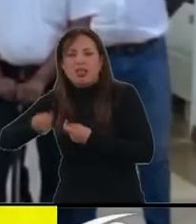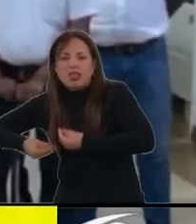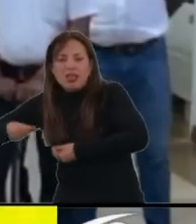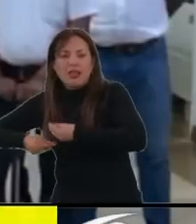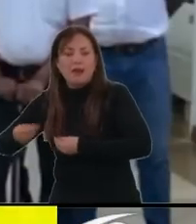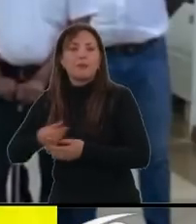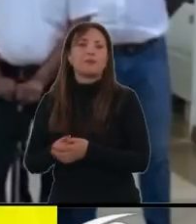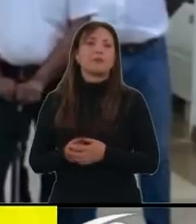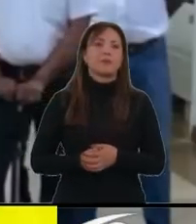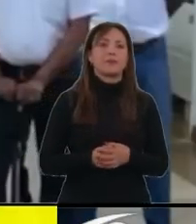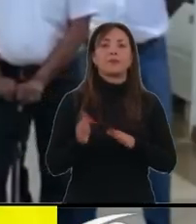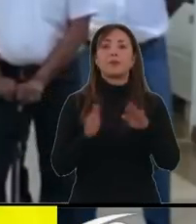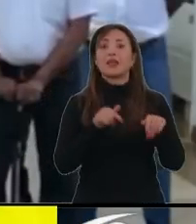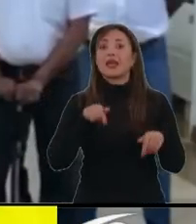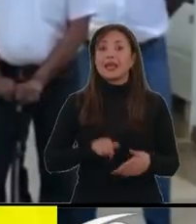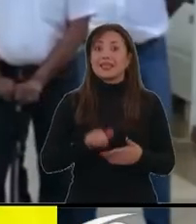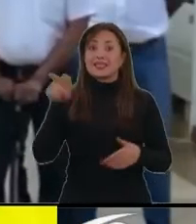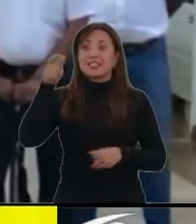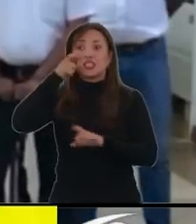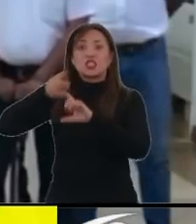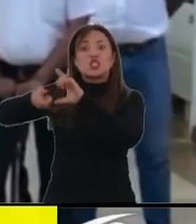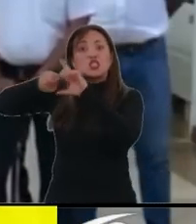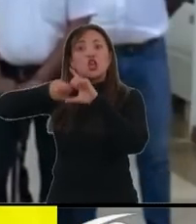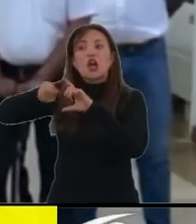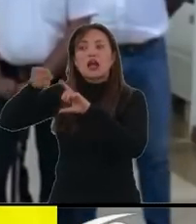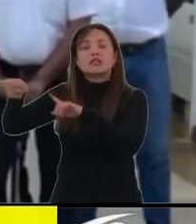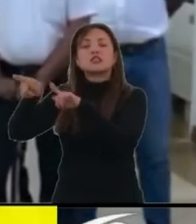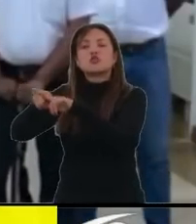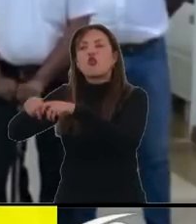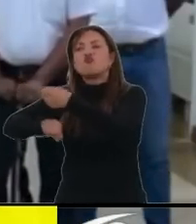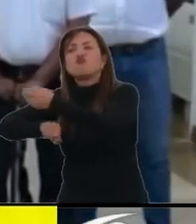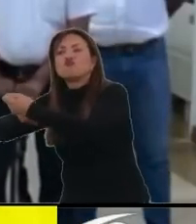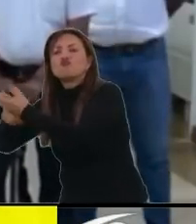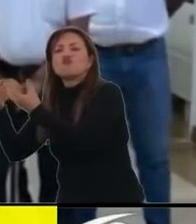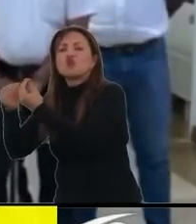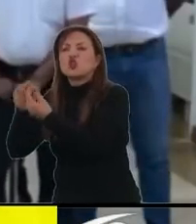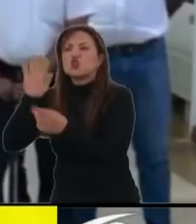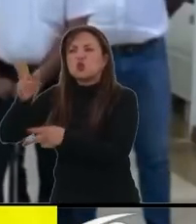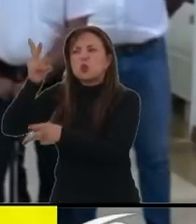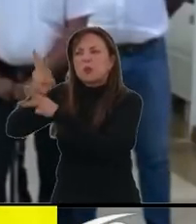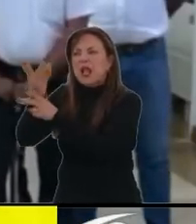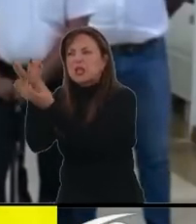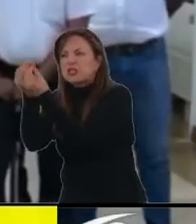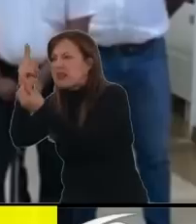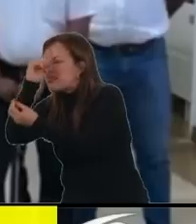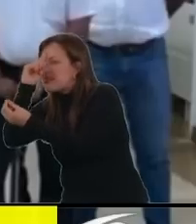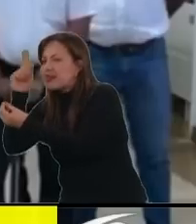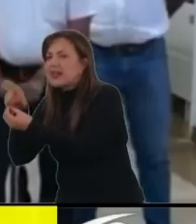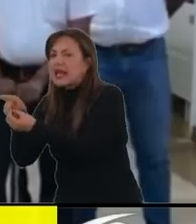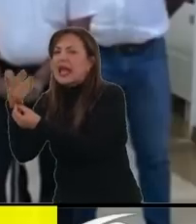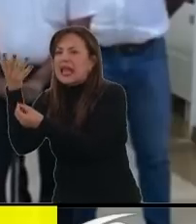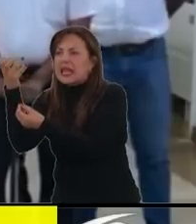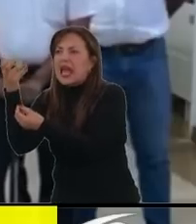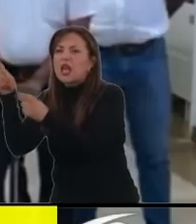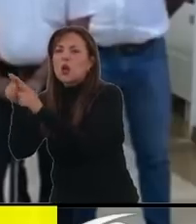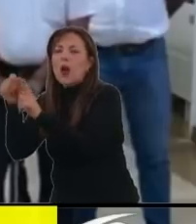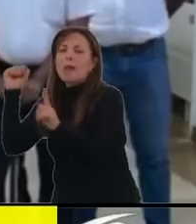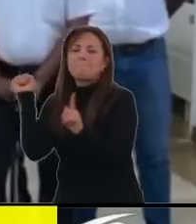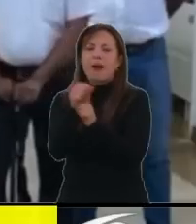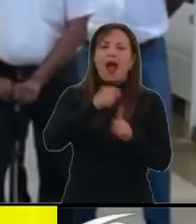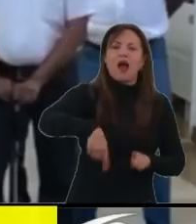de bolsillo al servicio de los malandrines pretende pasar por encima de la voluntad del pueblo